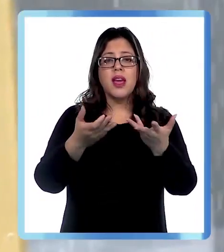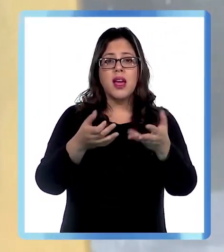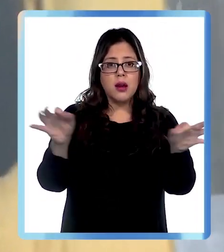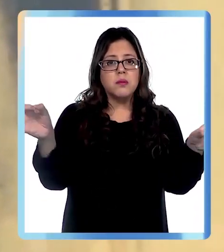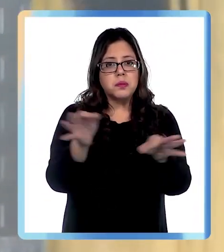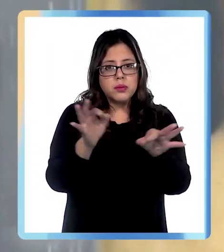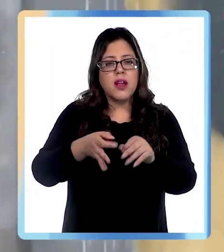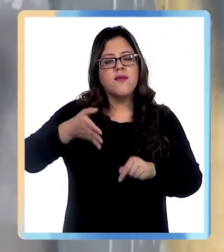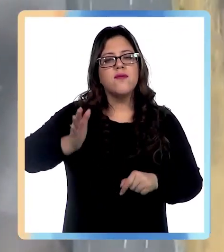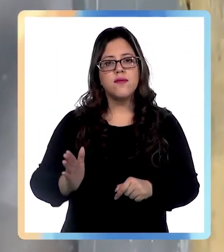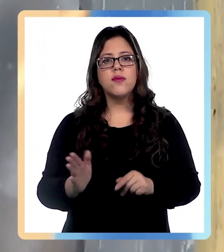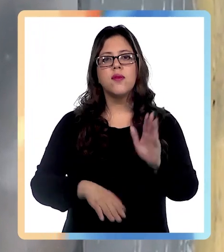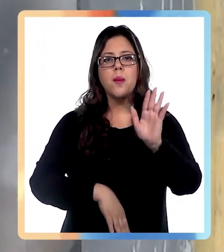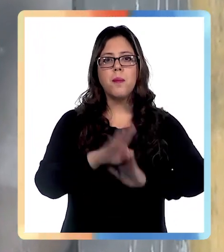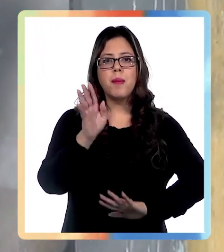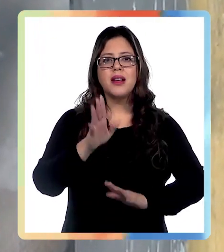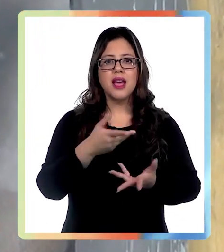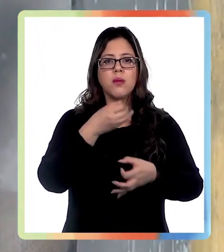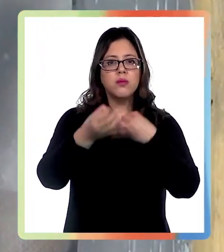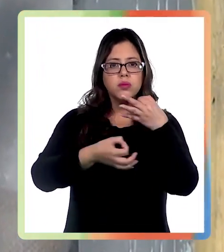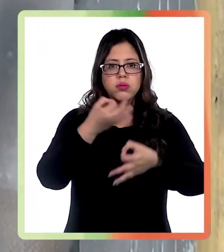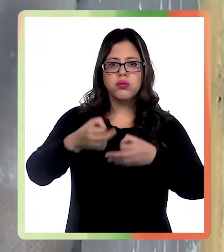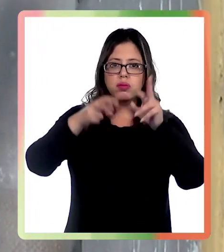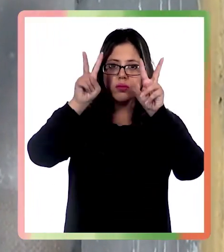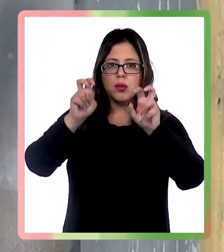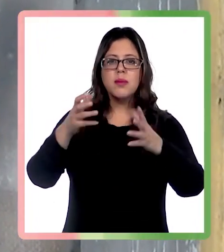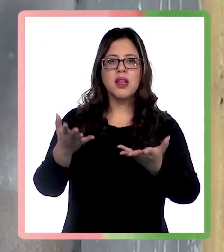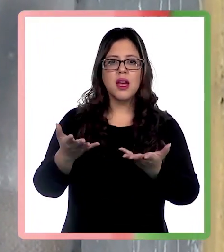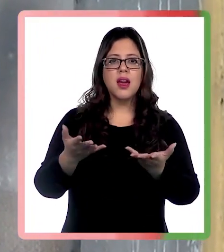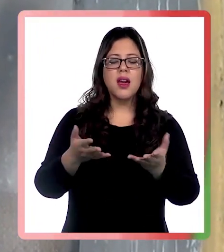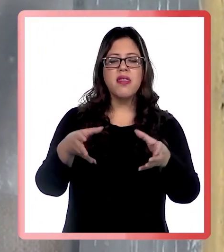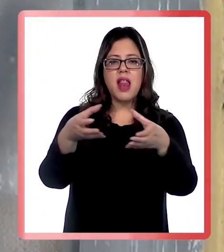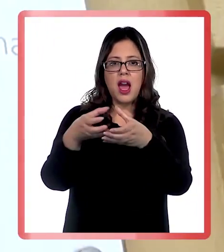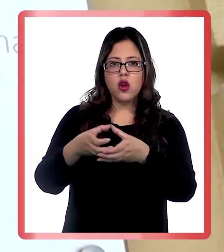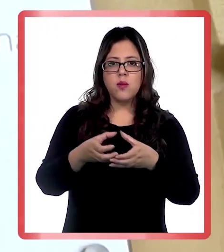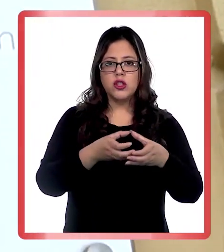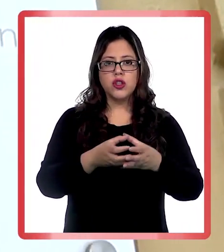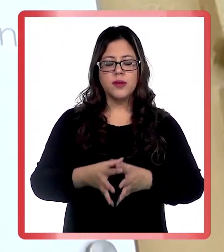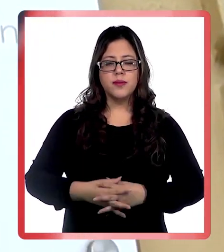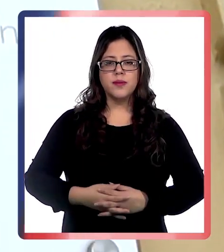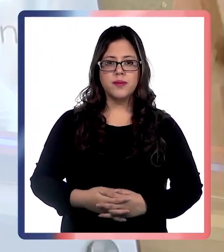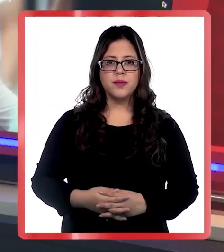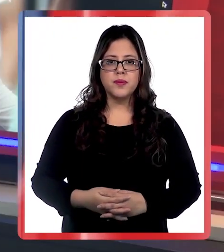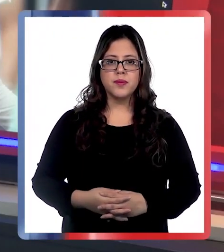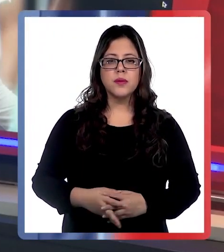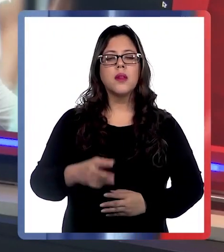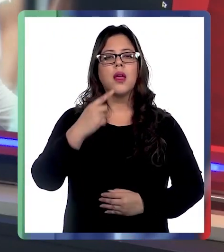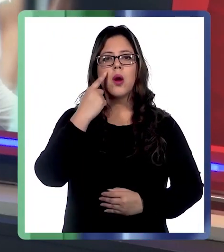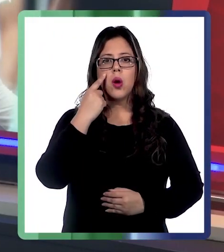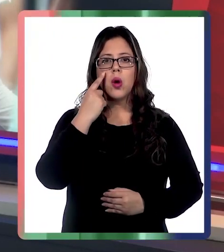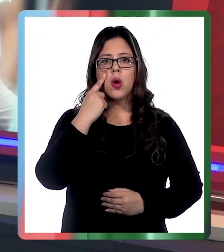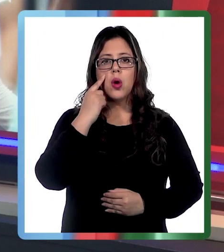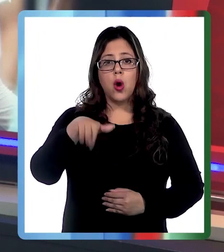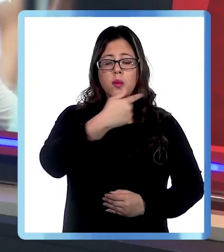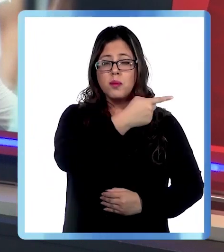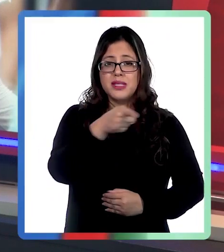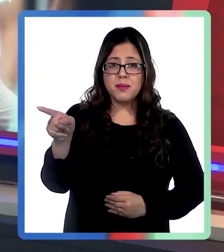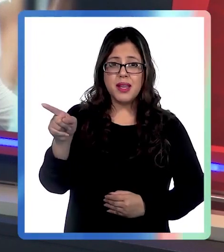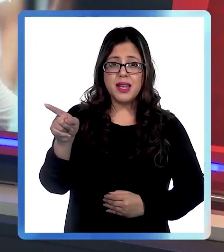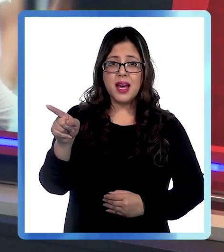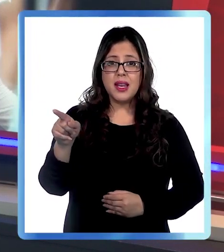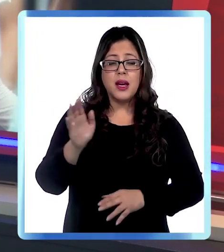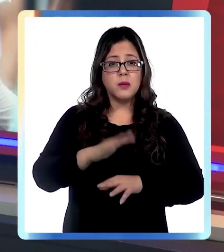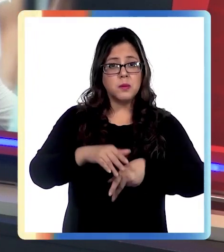una declaración van a continuar con más declaraciones sobre el actuar de nuestras organizaciones mucha atención desde la